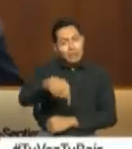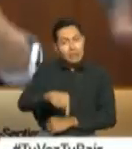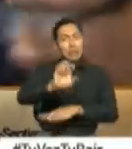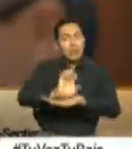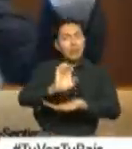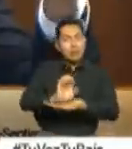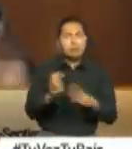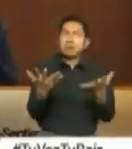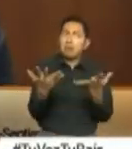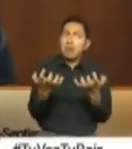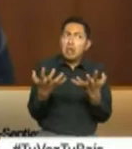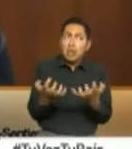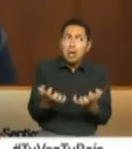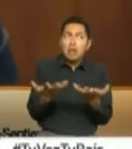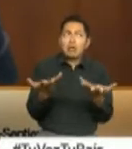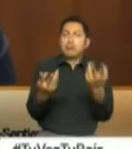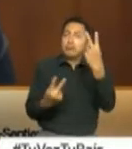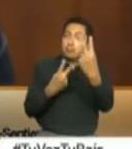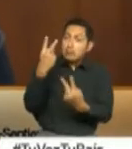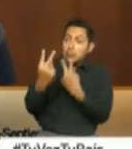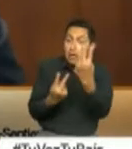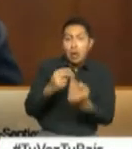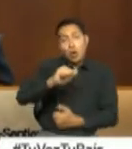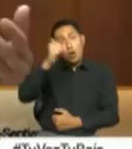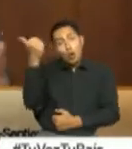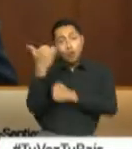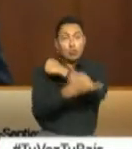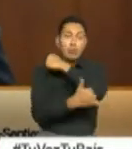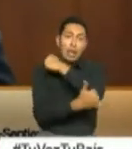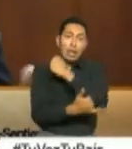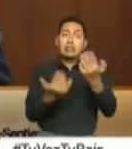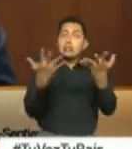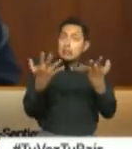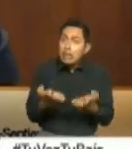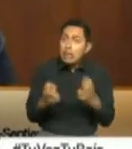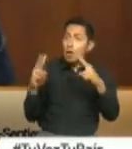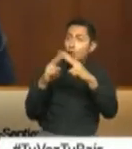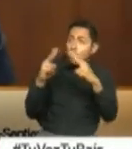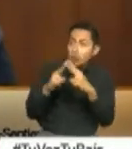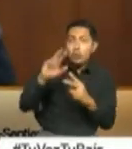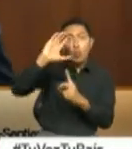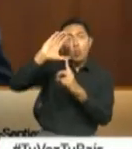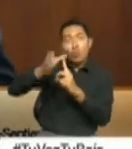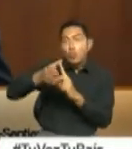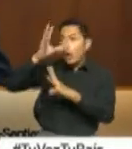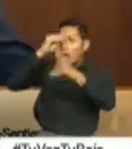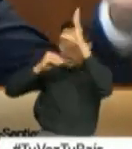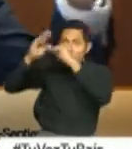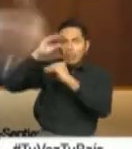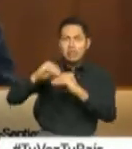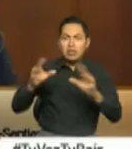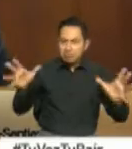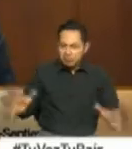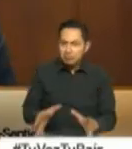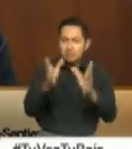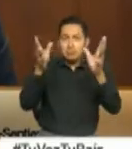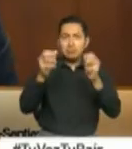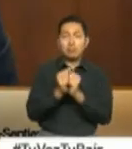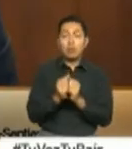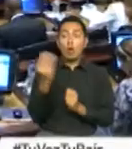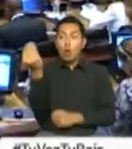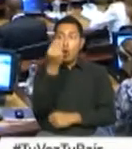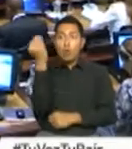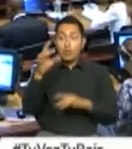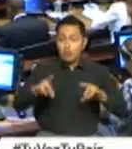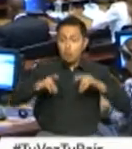quieren visitar otros países y que quieren aprender de otras culturas. Asimismo, jóvenes de Australia pueden